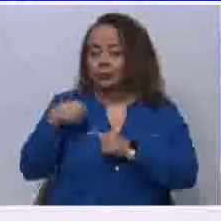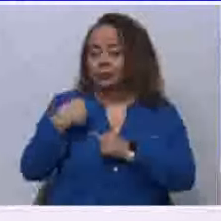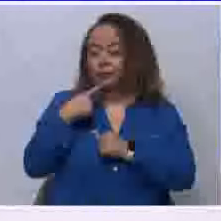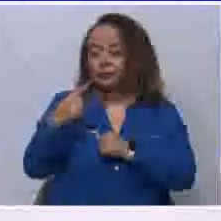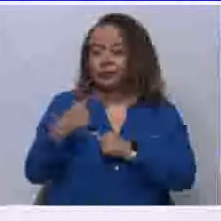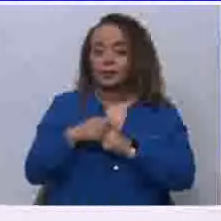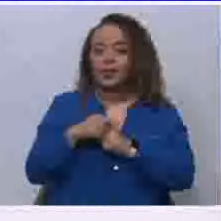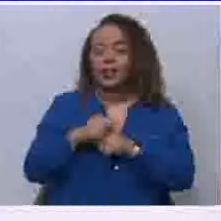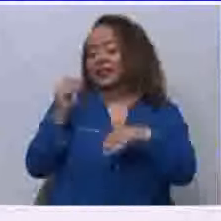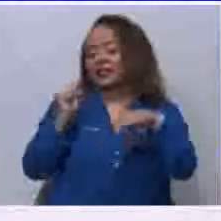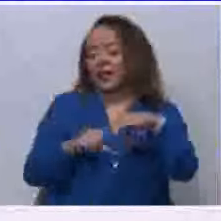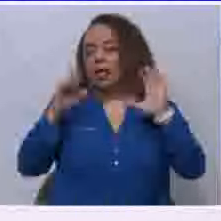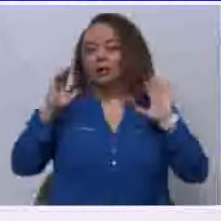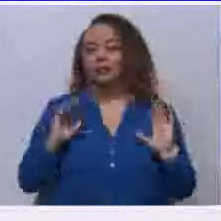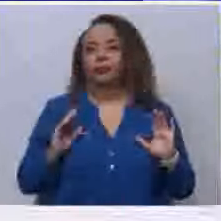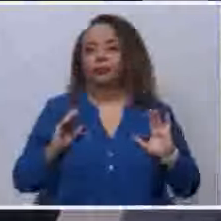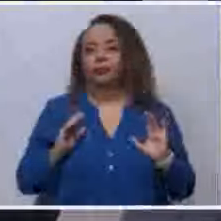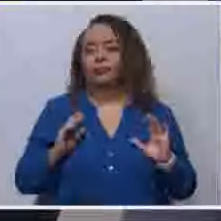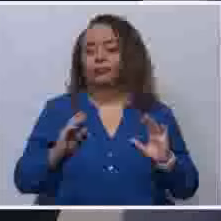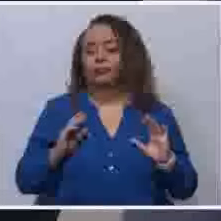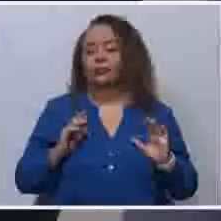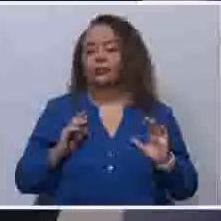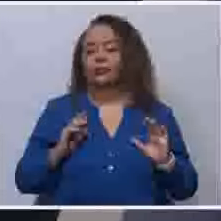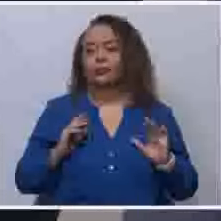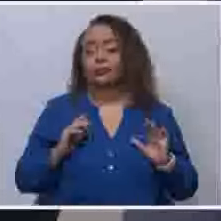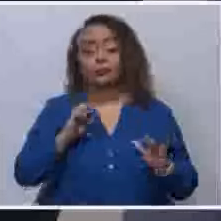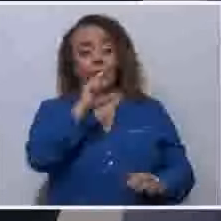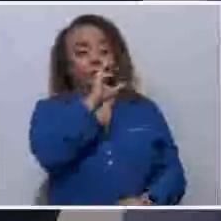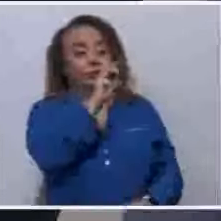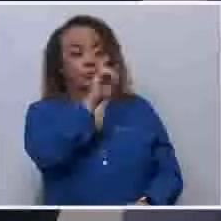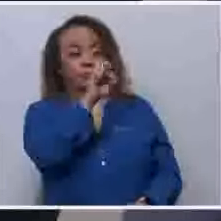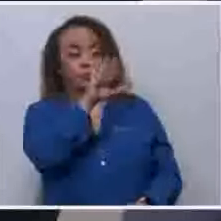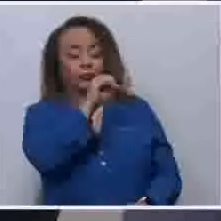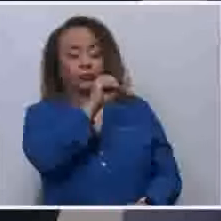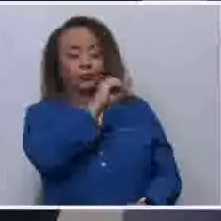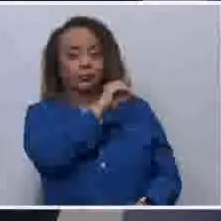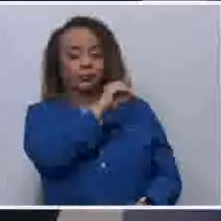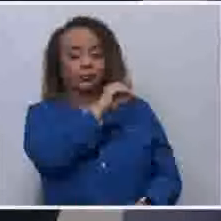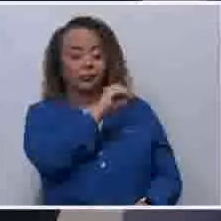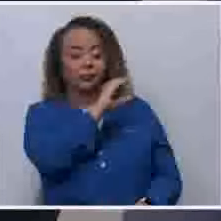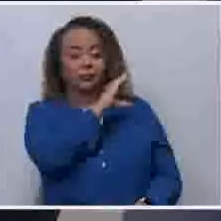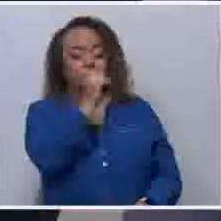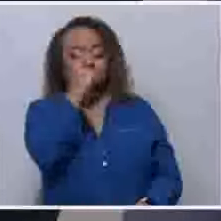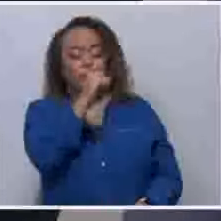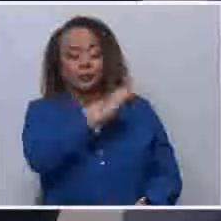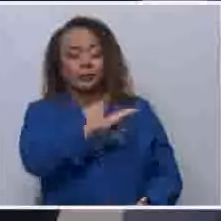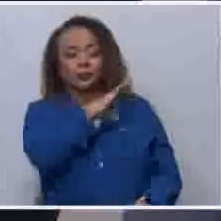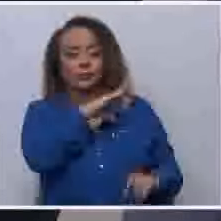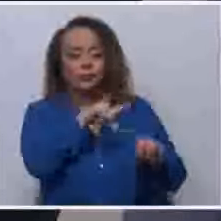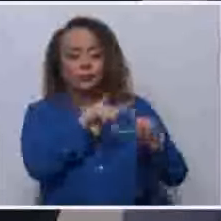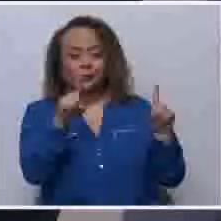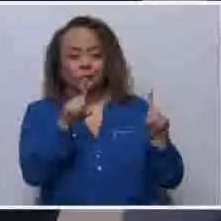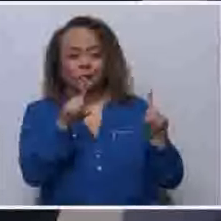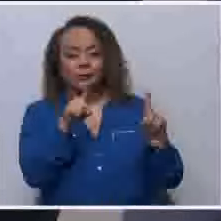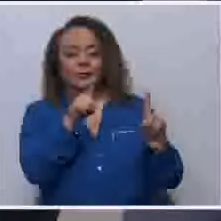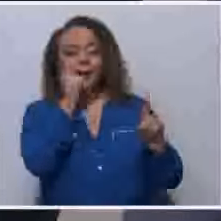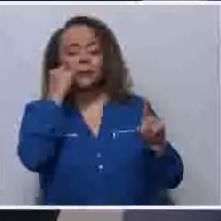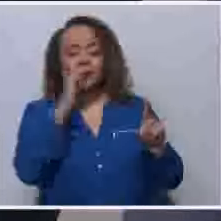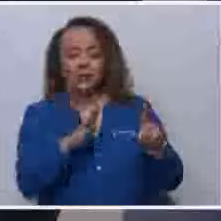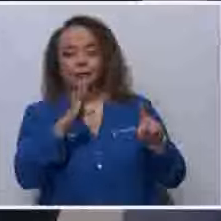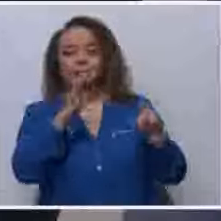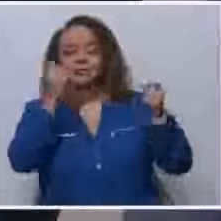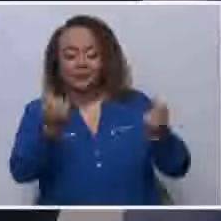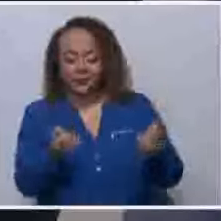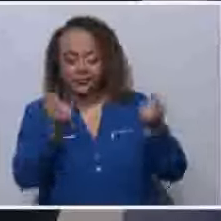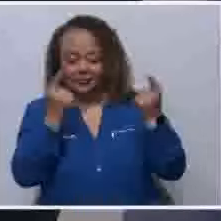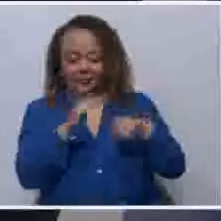un definidor. Claro, pero un digo, cerrador te iba de a decir Romario y te digo Agüero y no es inocente. Porque son de características muy similares, que se entienda, por